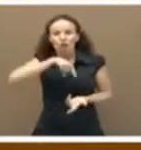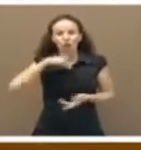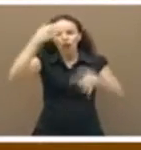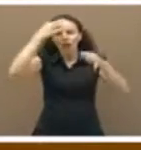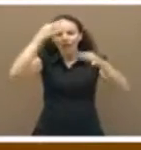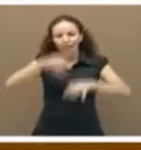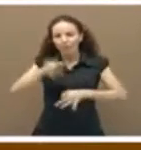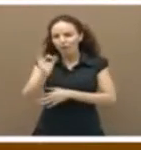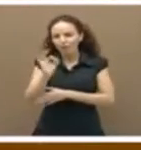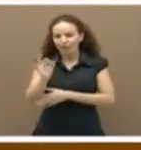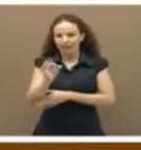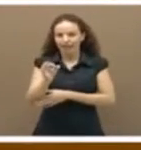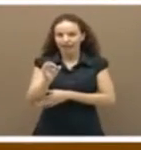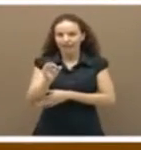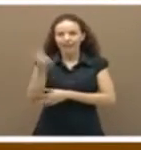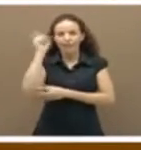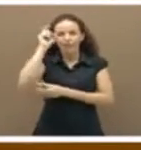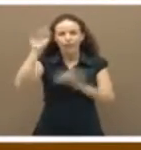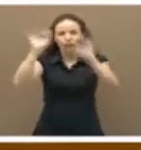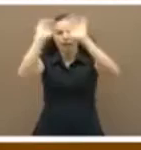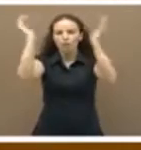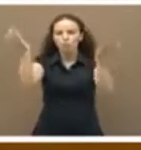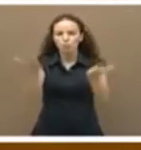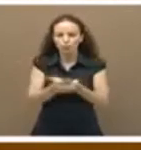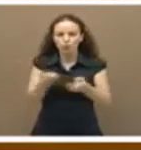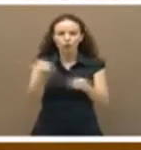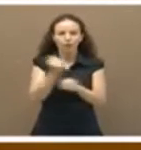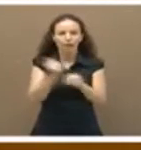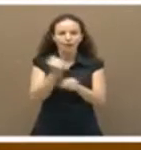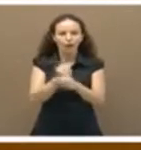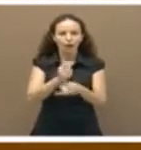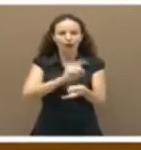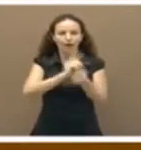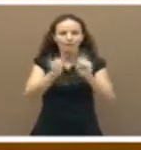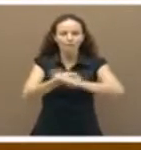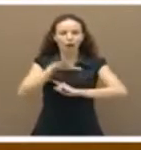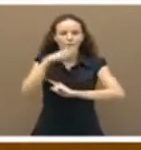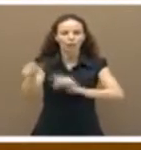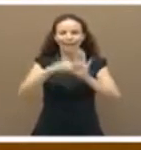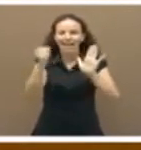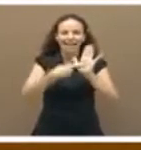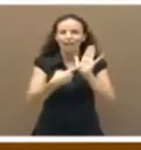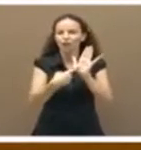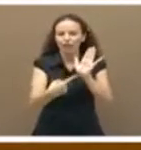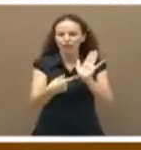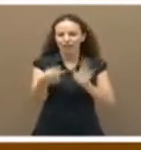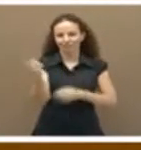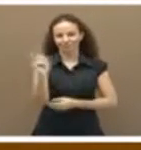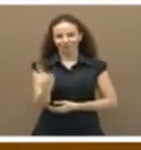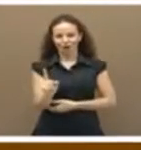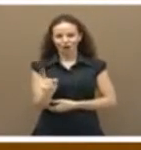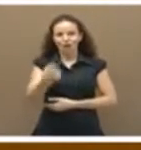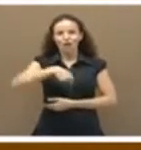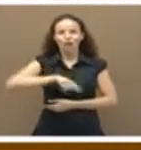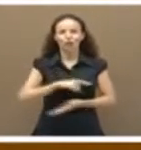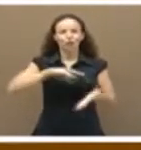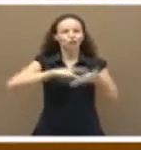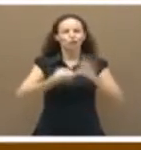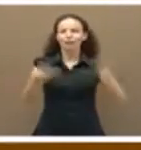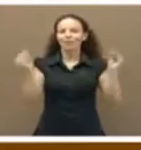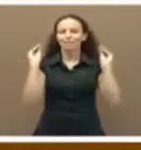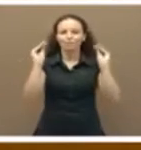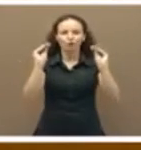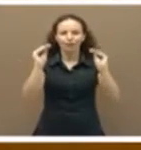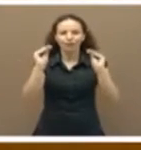que algún maestro en el mundo ha cambiado su forma de trabajar por lo que diga una ley? Tenemos el mejor sistema de formación